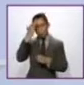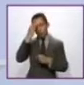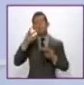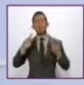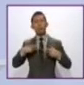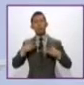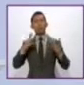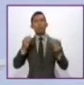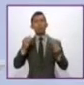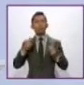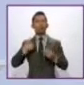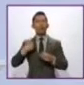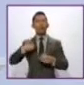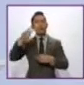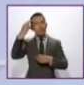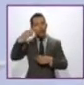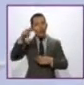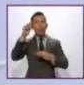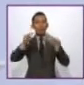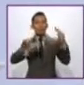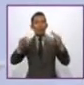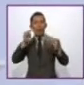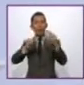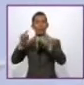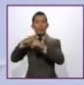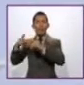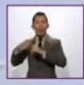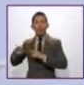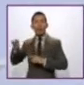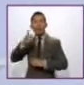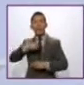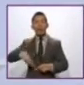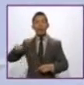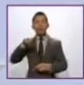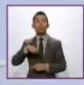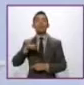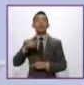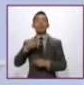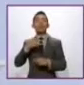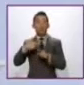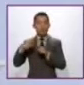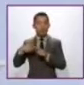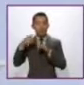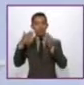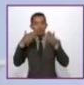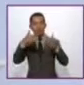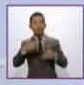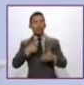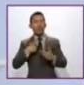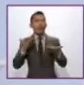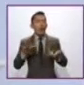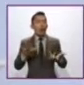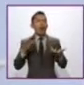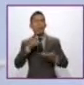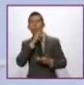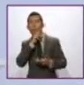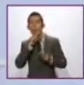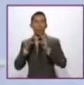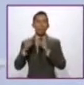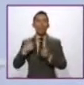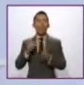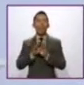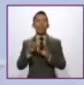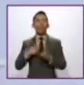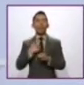personas durante mis viajes a la sierra, piscicultores, en los que sí están enfocados en el qué van a hacer, en el cómo pueden